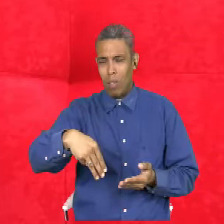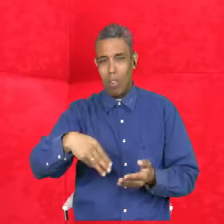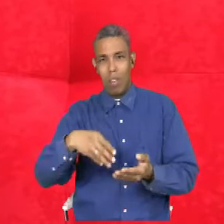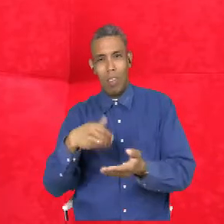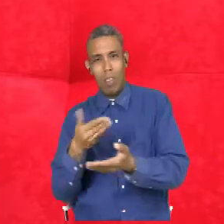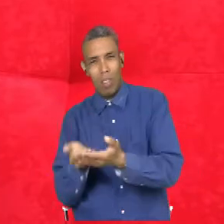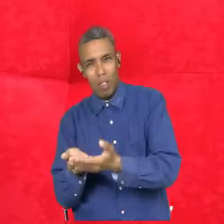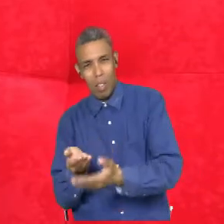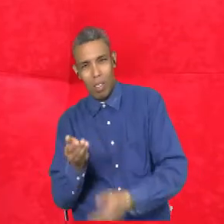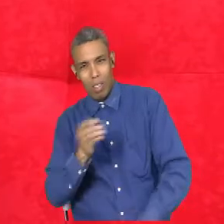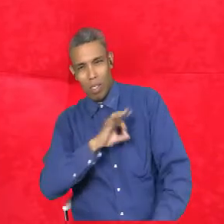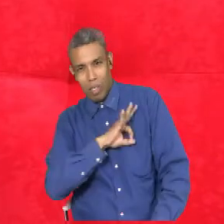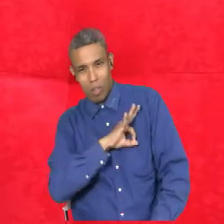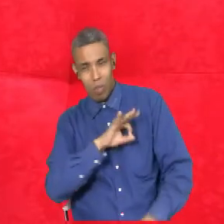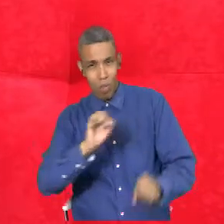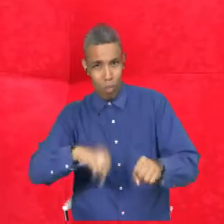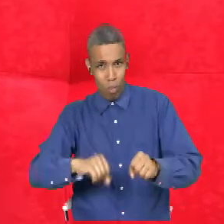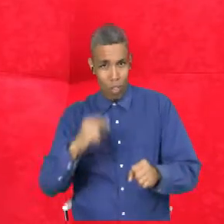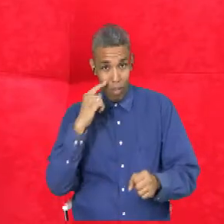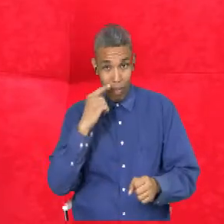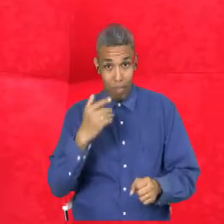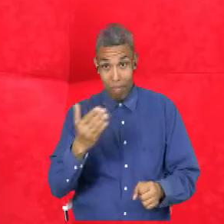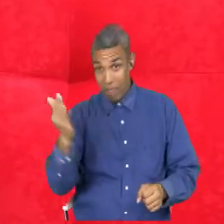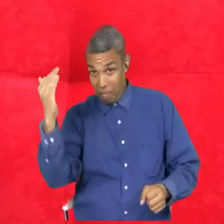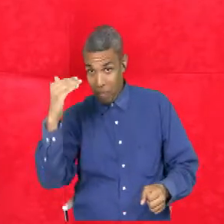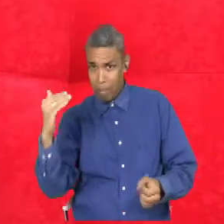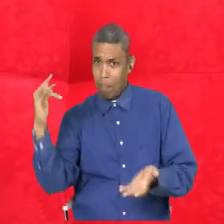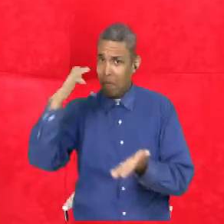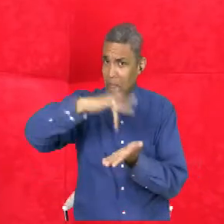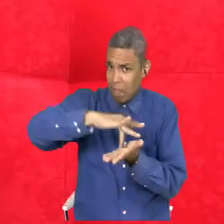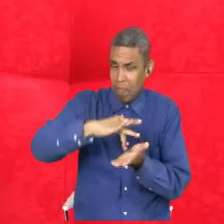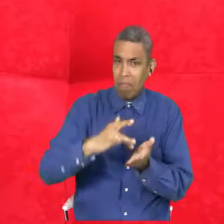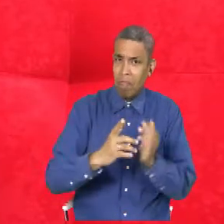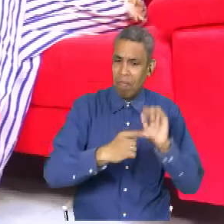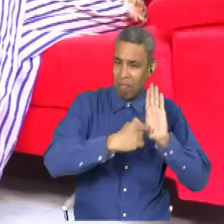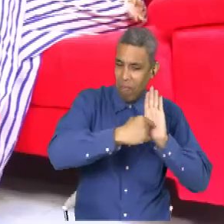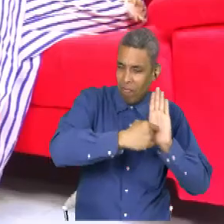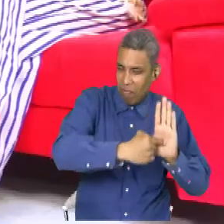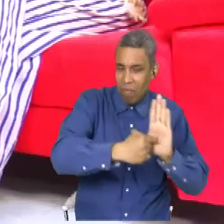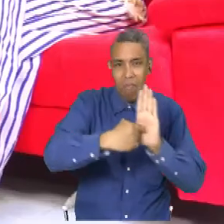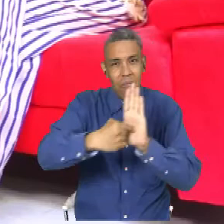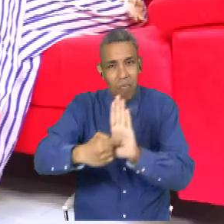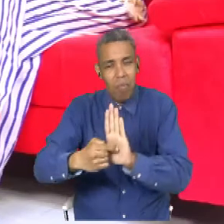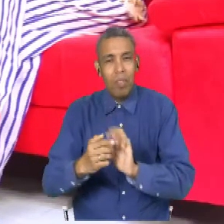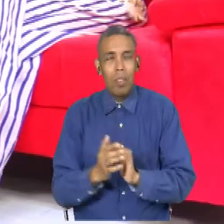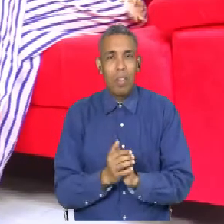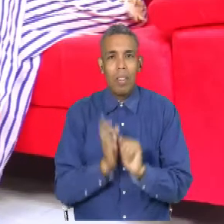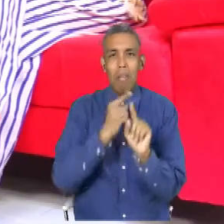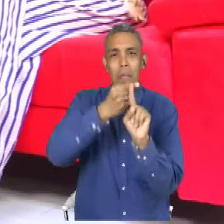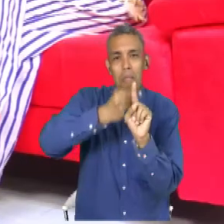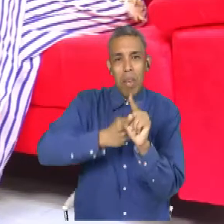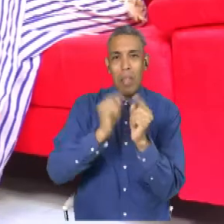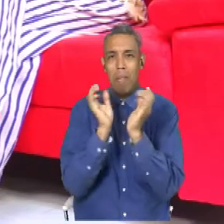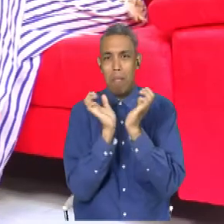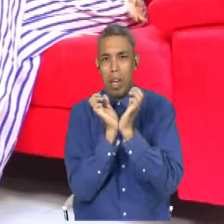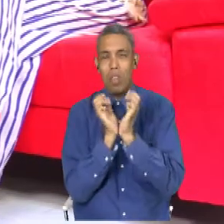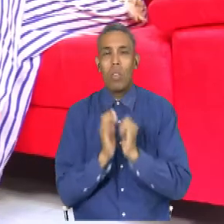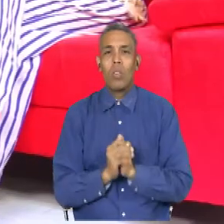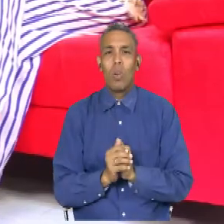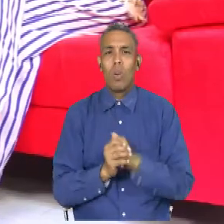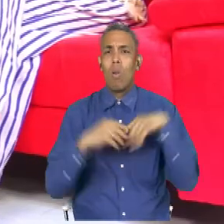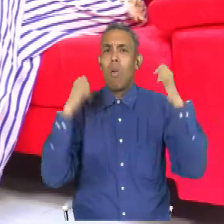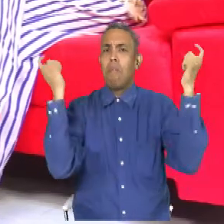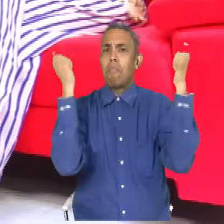6:30, a que disfruten nuestras nuevas productos que tenemos. Este mes, por ser el mes de la madre, tenemos una promoción